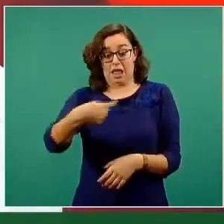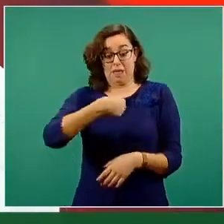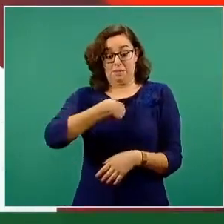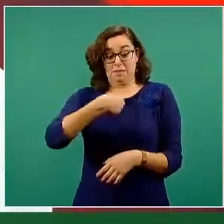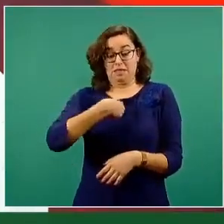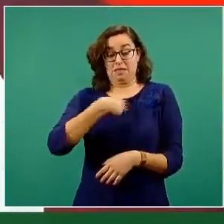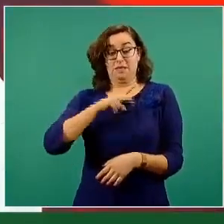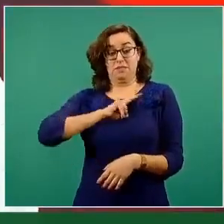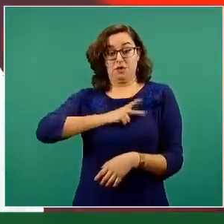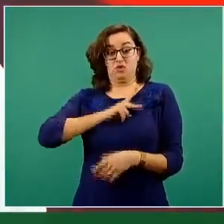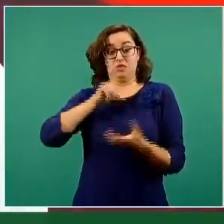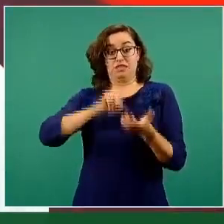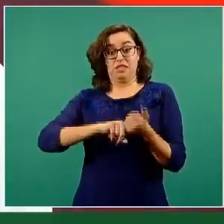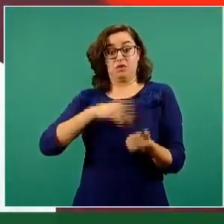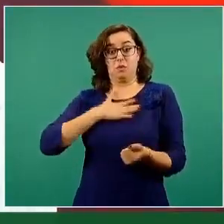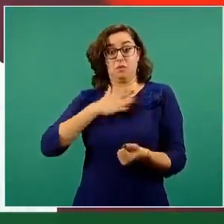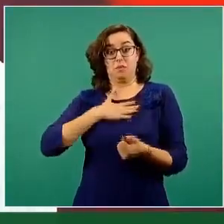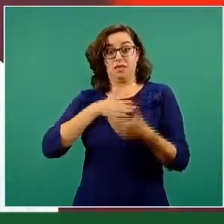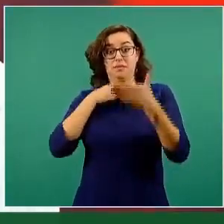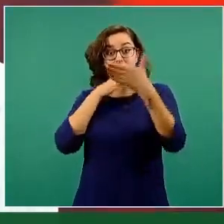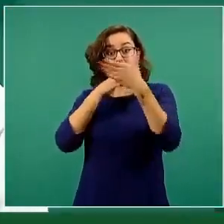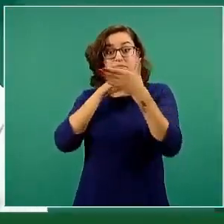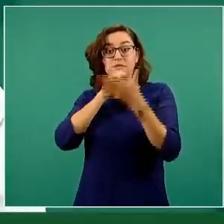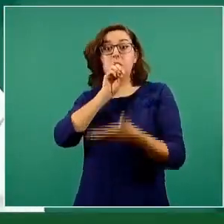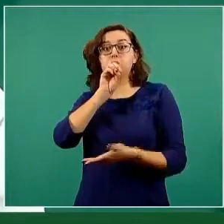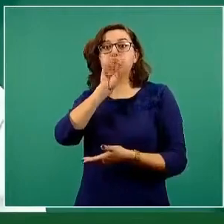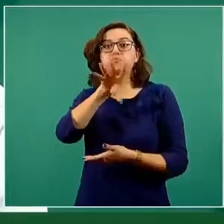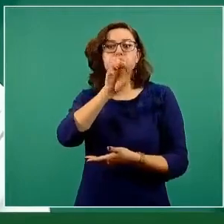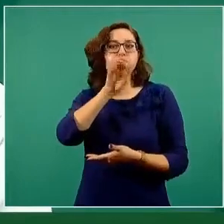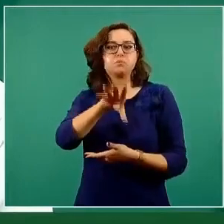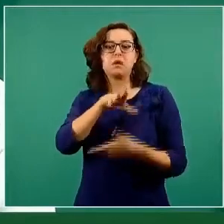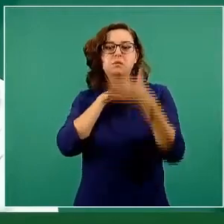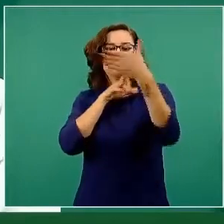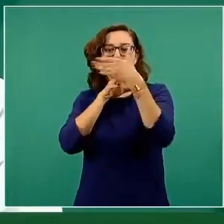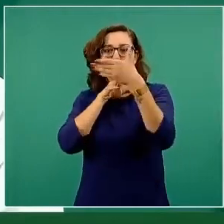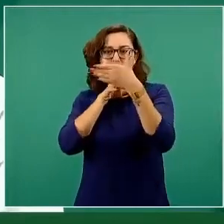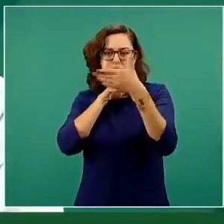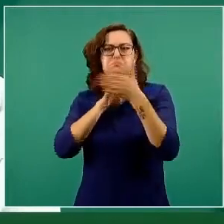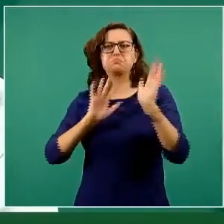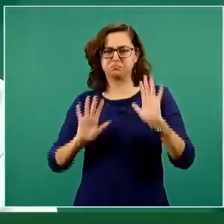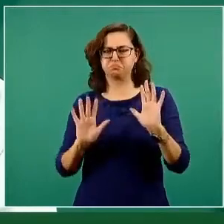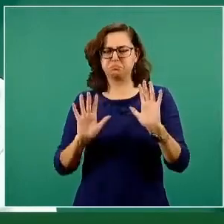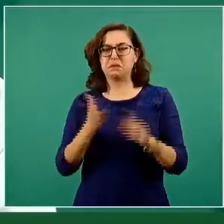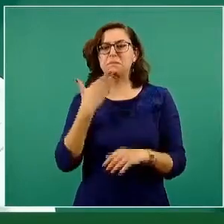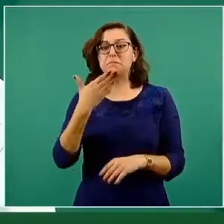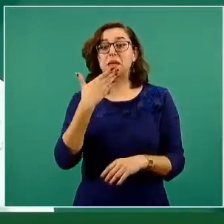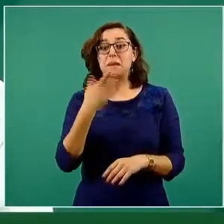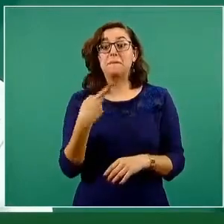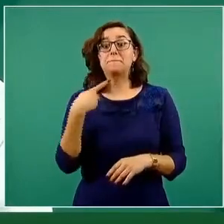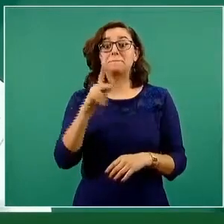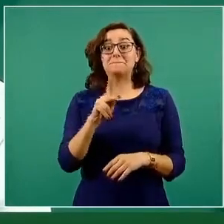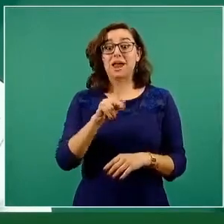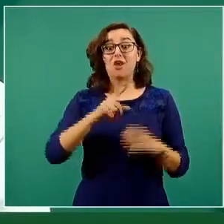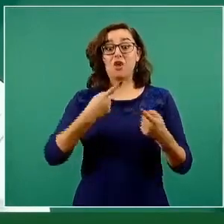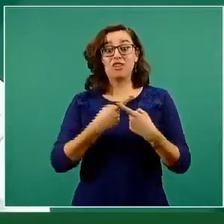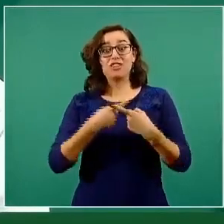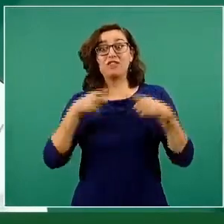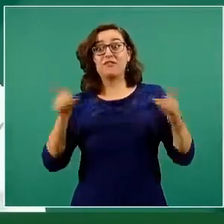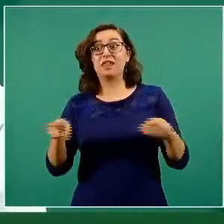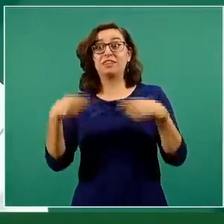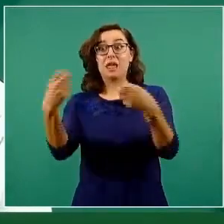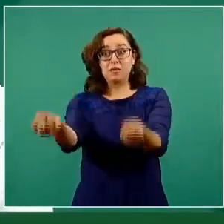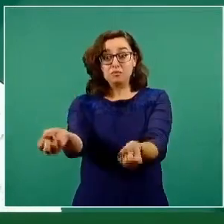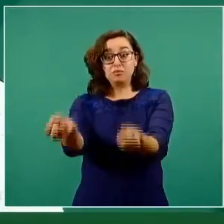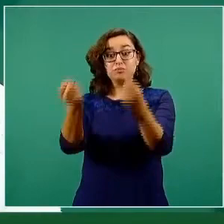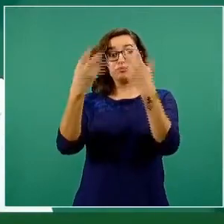los virus, medida menos útil, como hemos dicho N veces, para resistir o limitar la